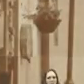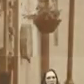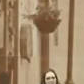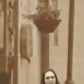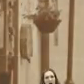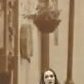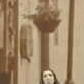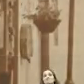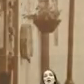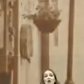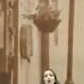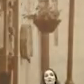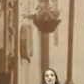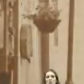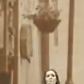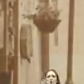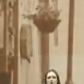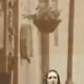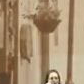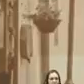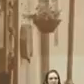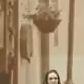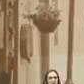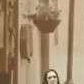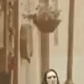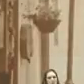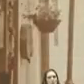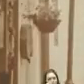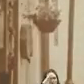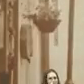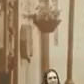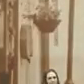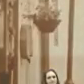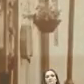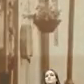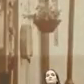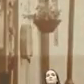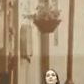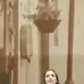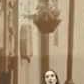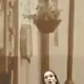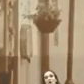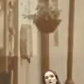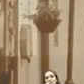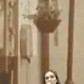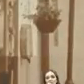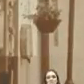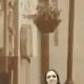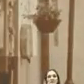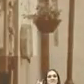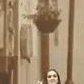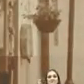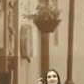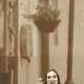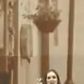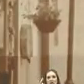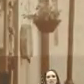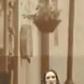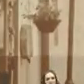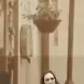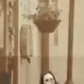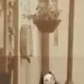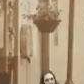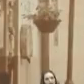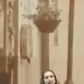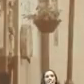fueron asumidos en investigaciones por la misma institución. Y continuamos en otras noticias porque la Fiscalía le imputó cargos al ex